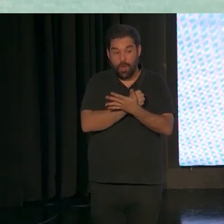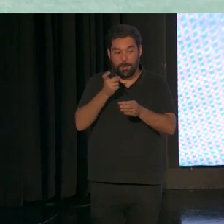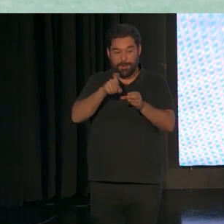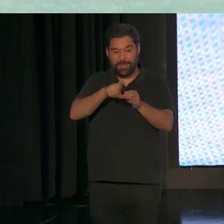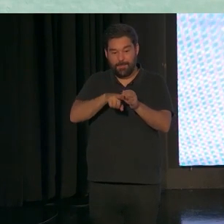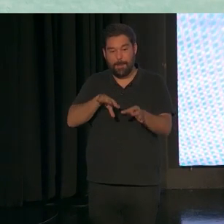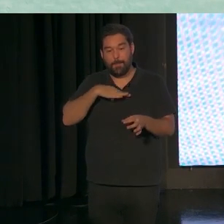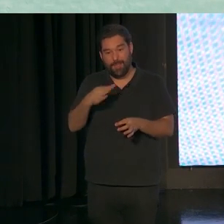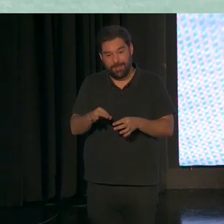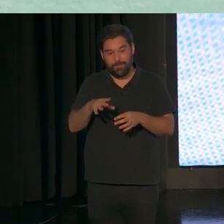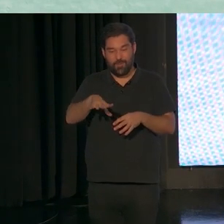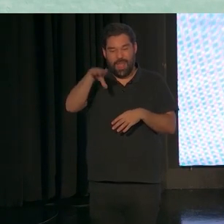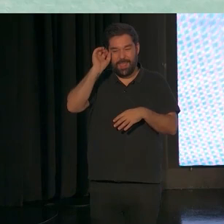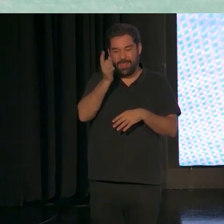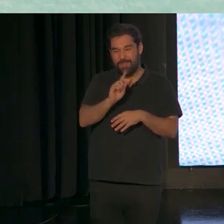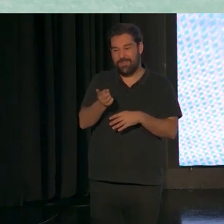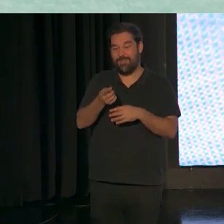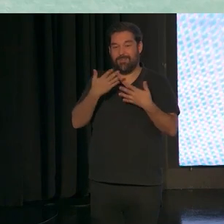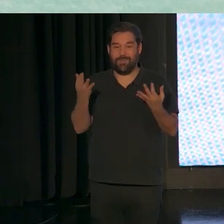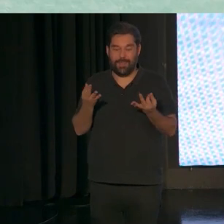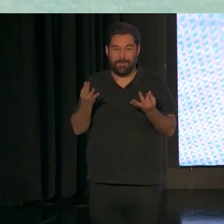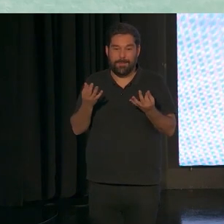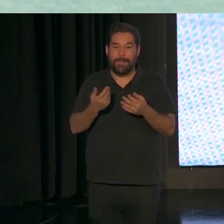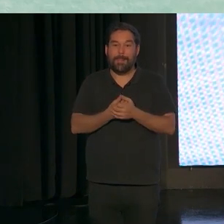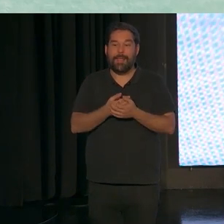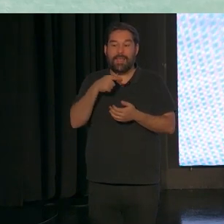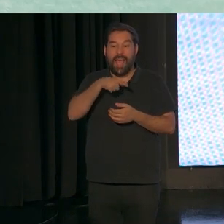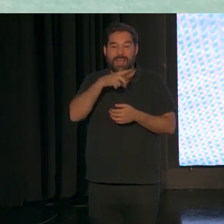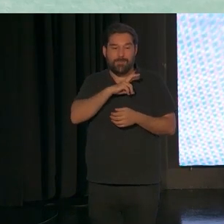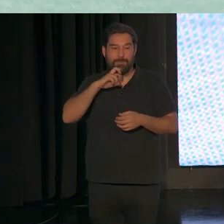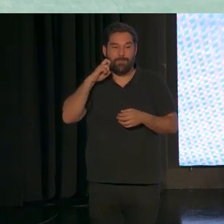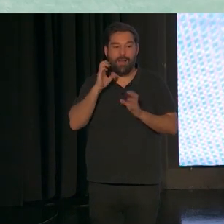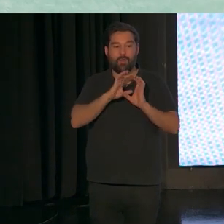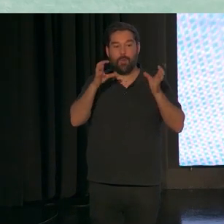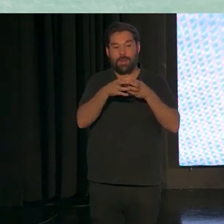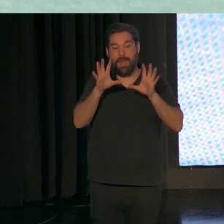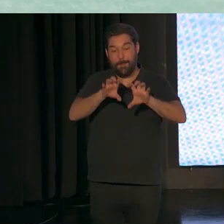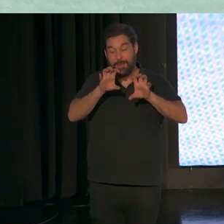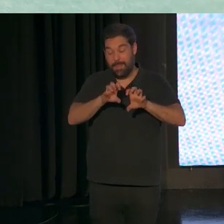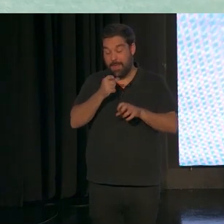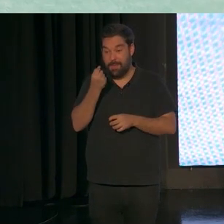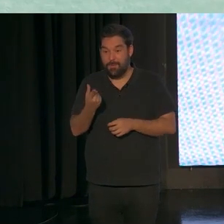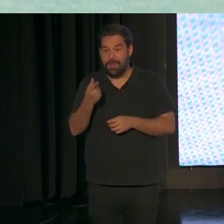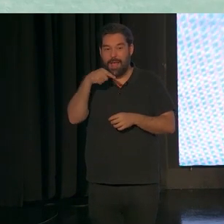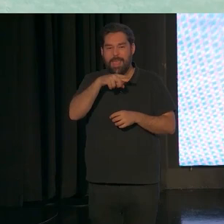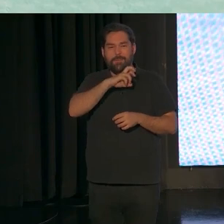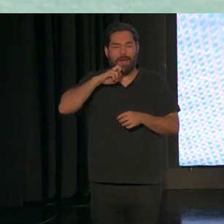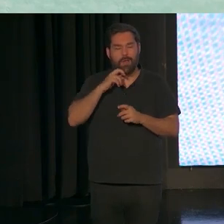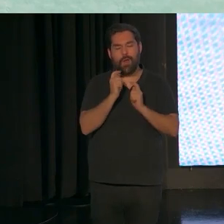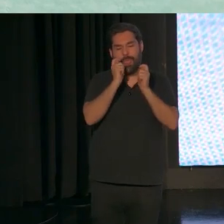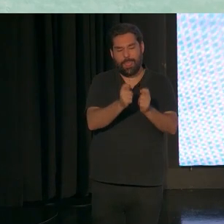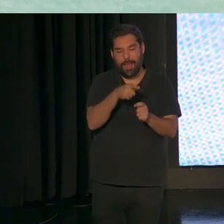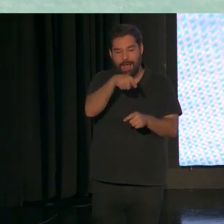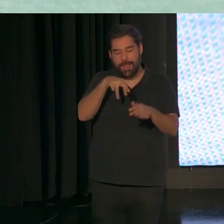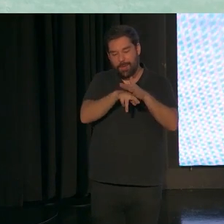no entiendo cómo es verdad que se valora tantísimo a las comunidades de aprendizaje a las escasas comunidades de aprendizaje que tenemos donde sí que se permiten y se aprovechan